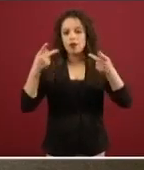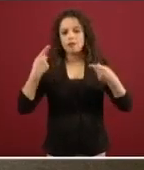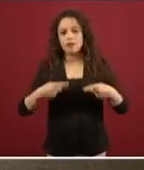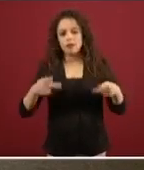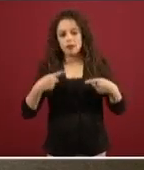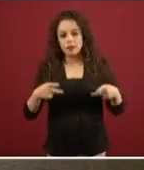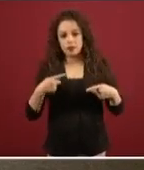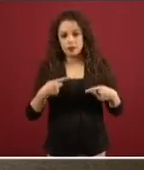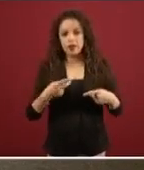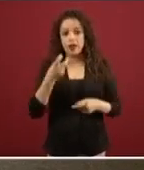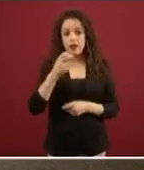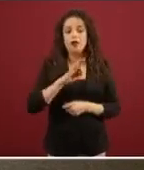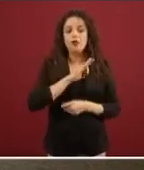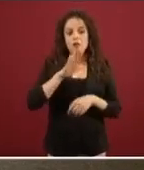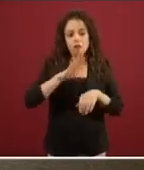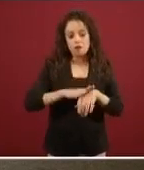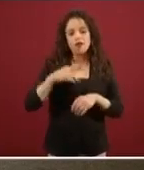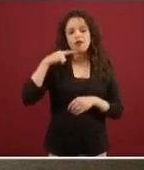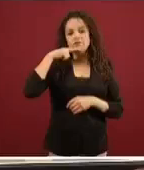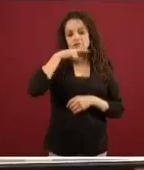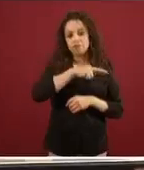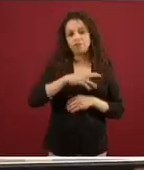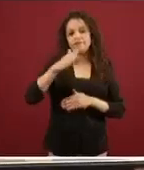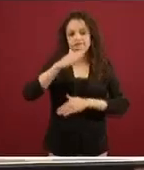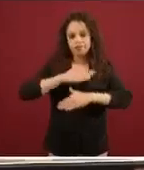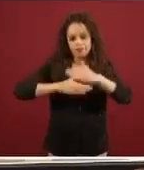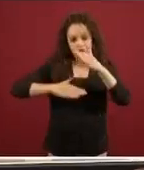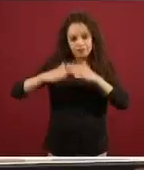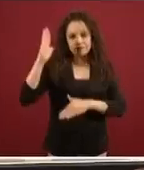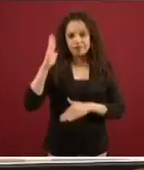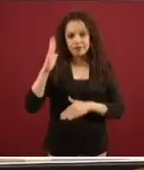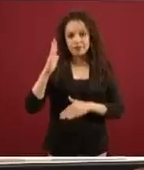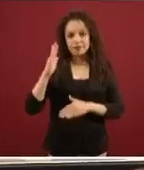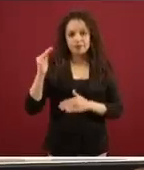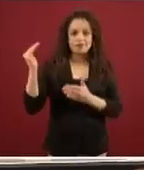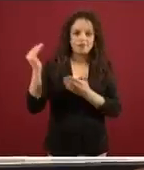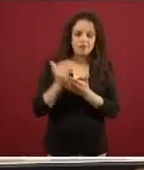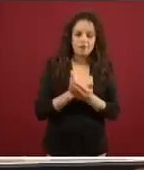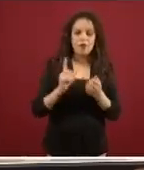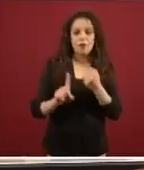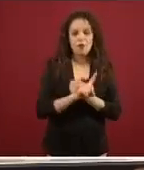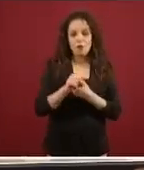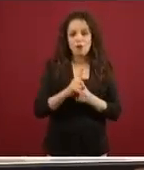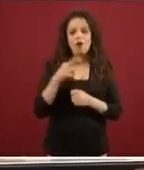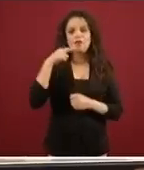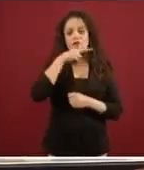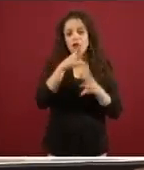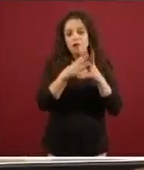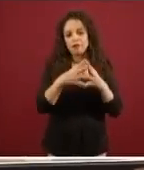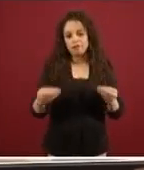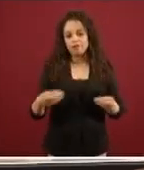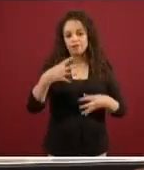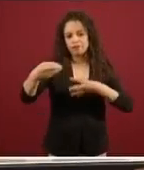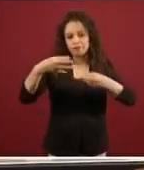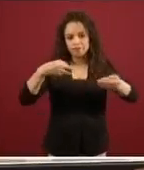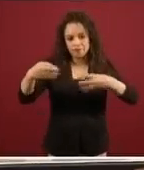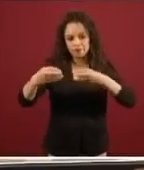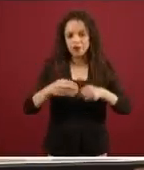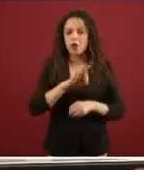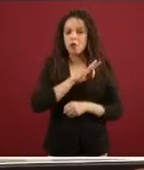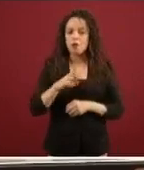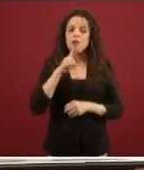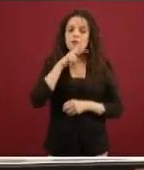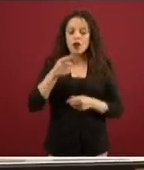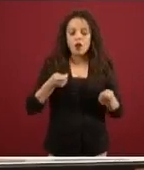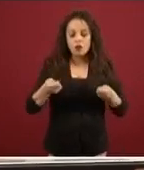problema. Si no ocurre así, vamos a tener una epidemia más intensa, más difícil de controlar, y vamos a sufrir las